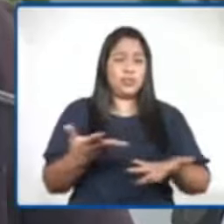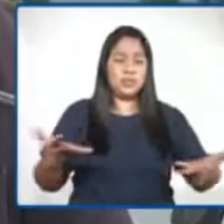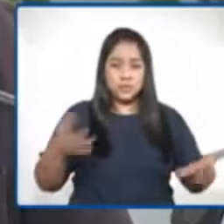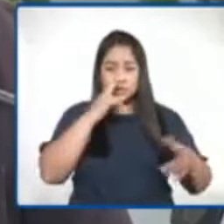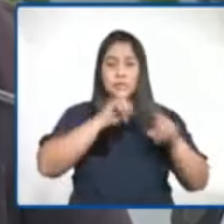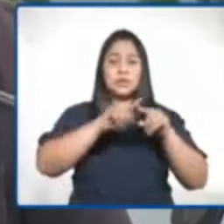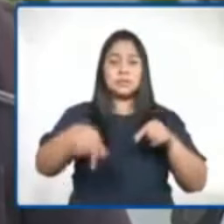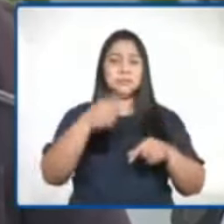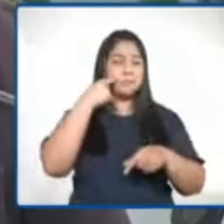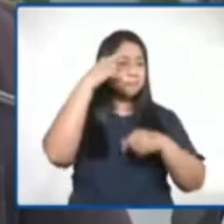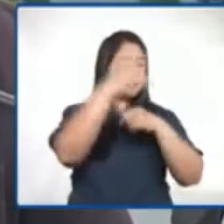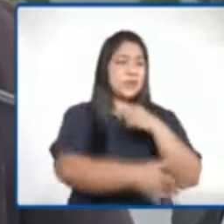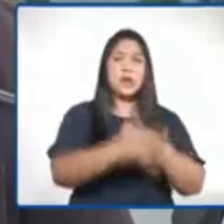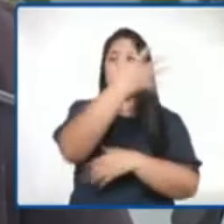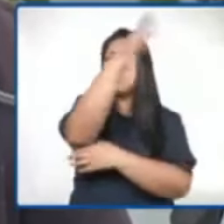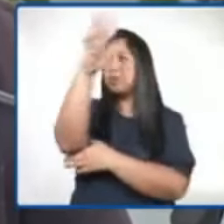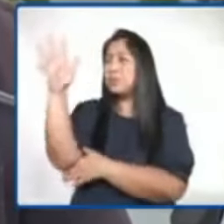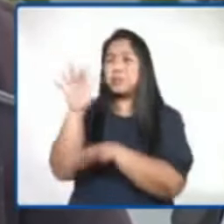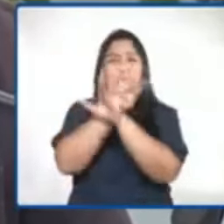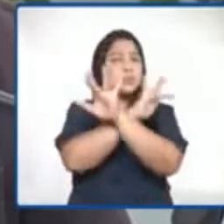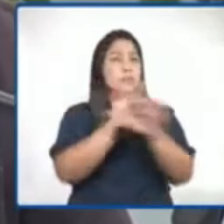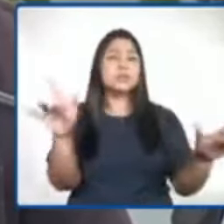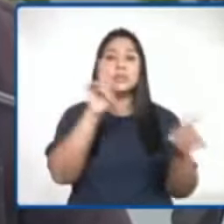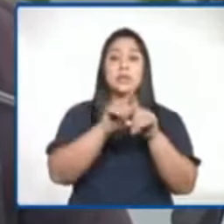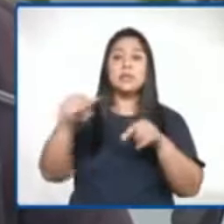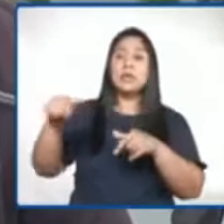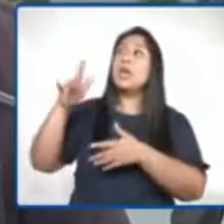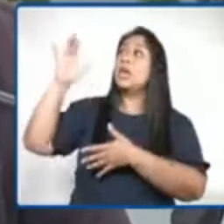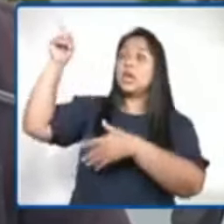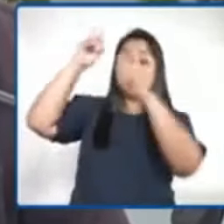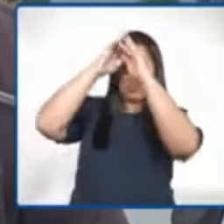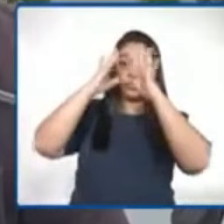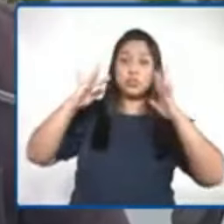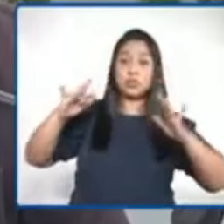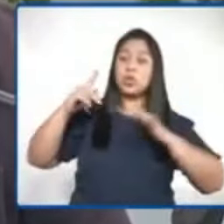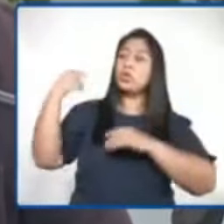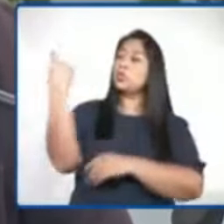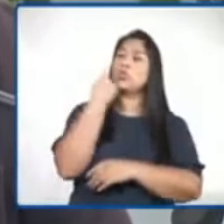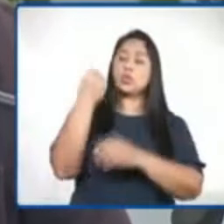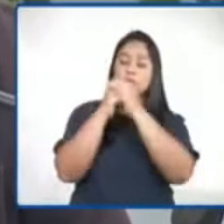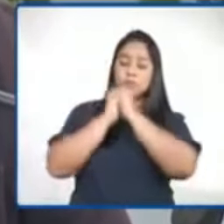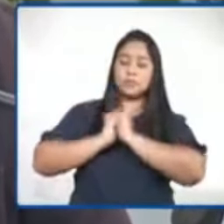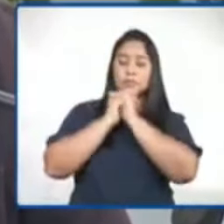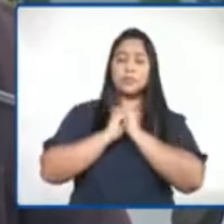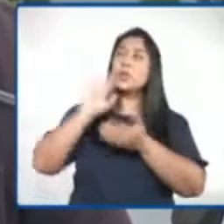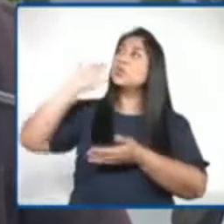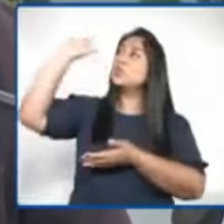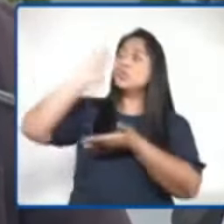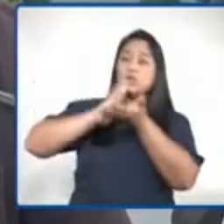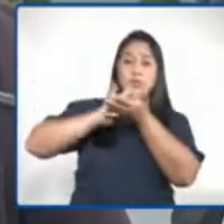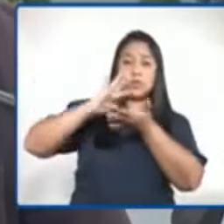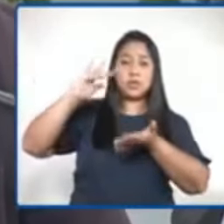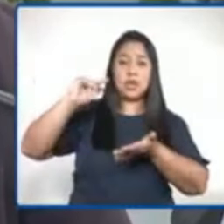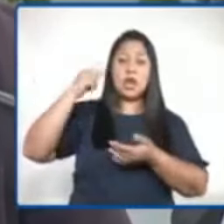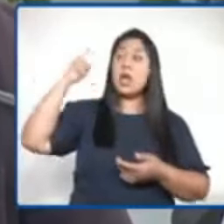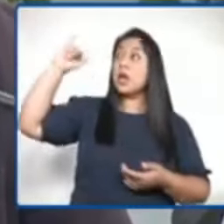y desnuda los bosques, en su templo todos proclaman su gloria. Jehová preside en el